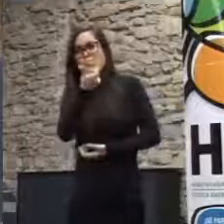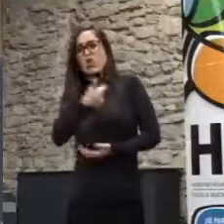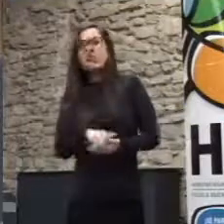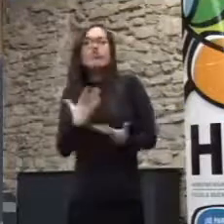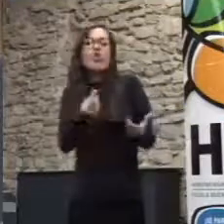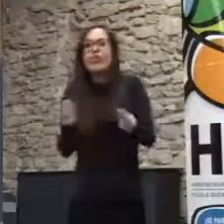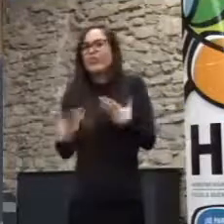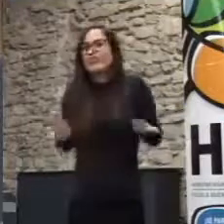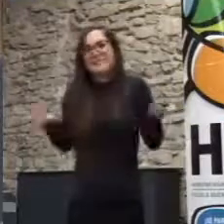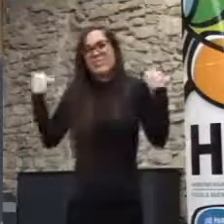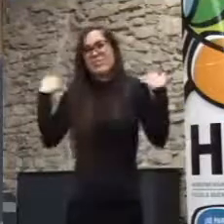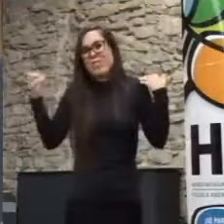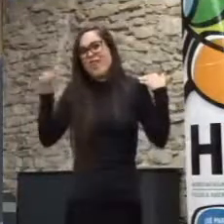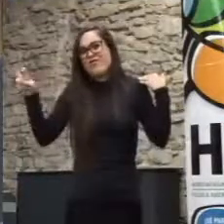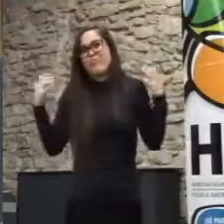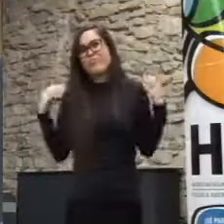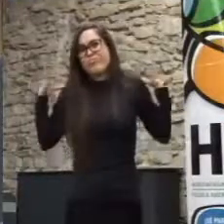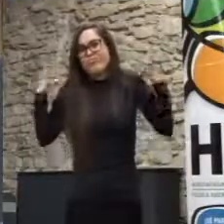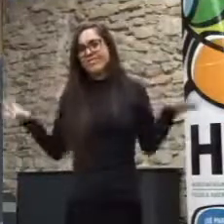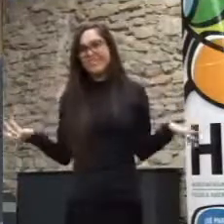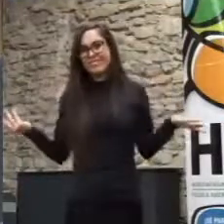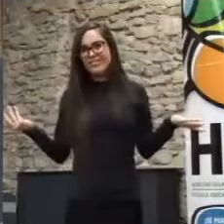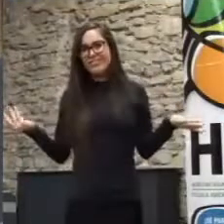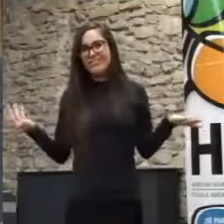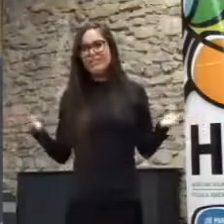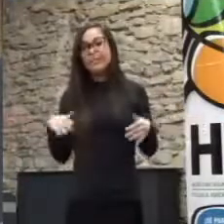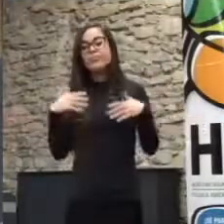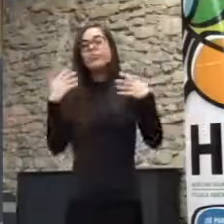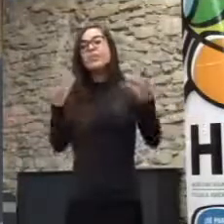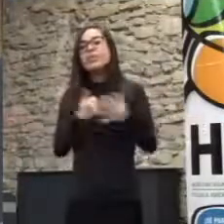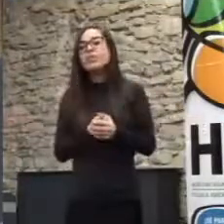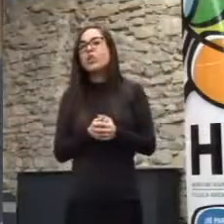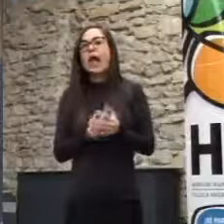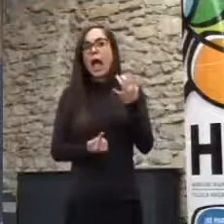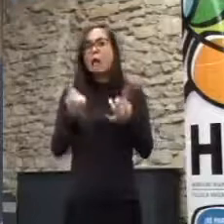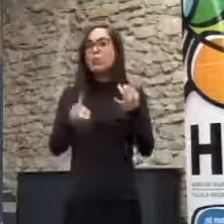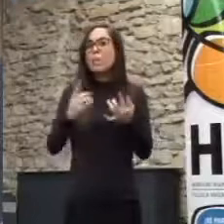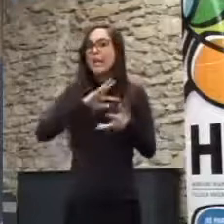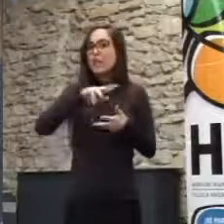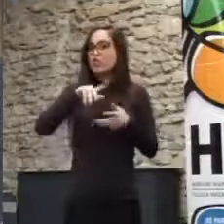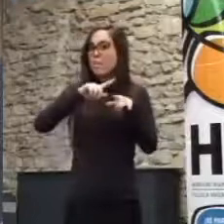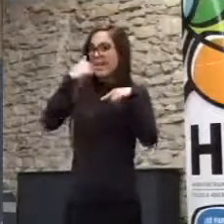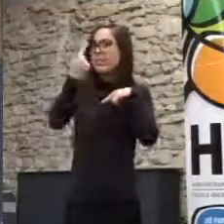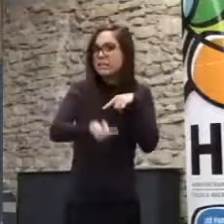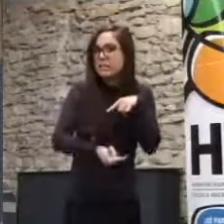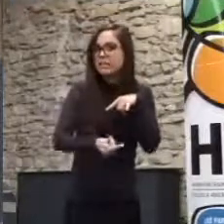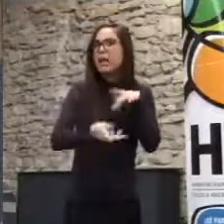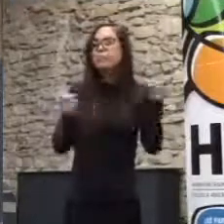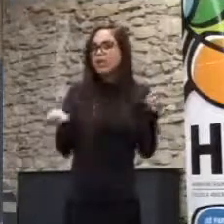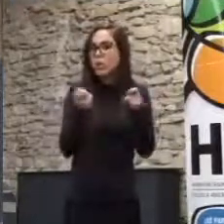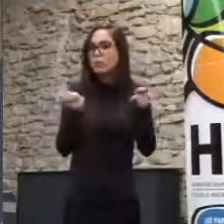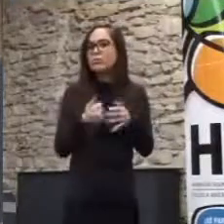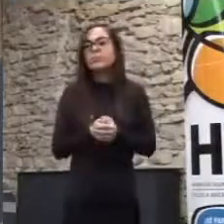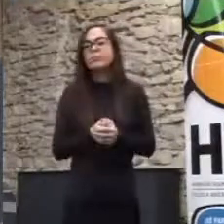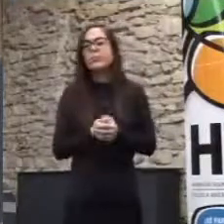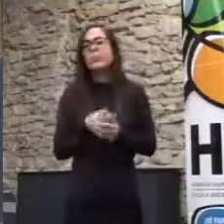que hacer. Yo recibo ese orden de mails. De esos, muchos son convocatorias para el día siguiente, de todo tipo. De todo tipo,